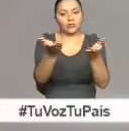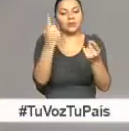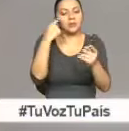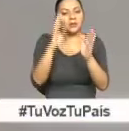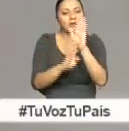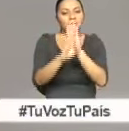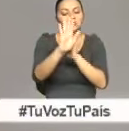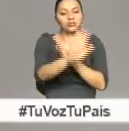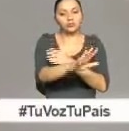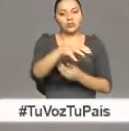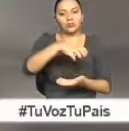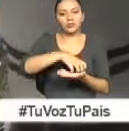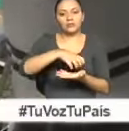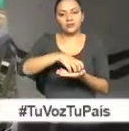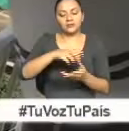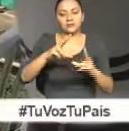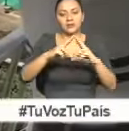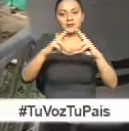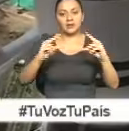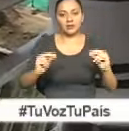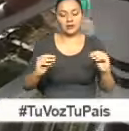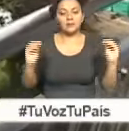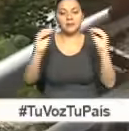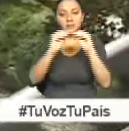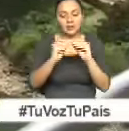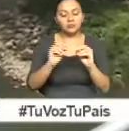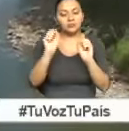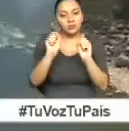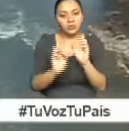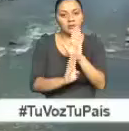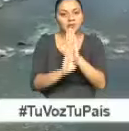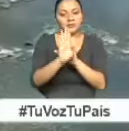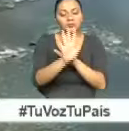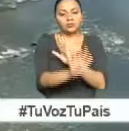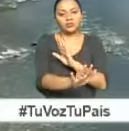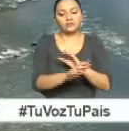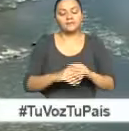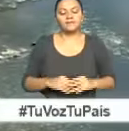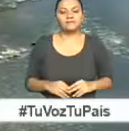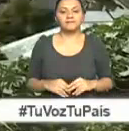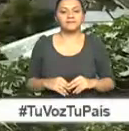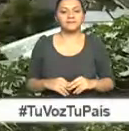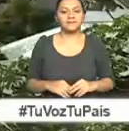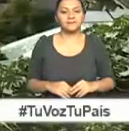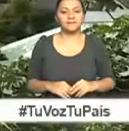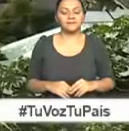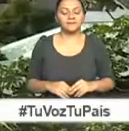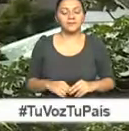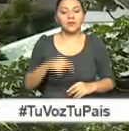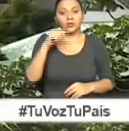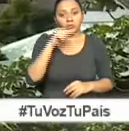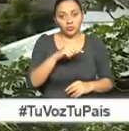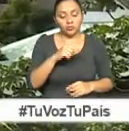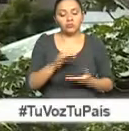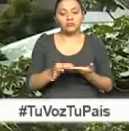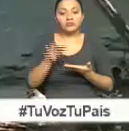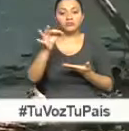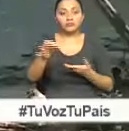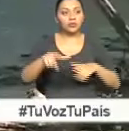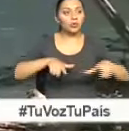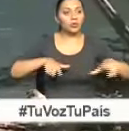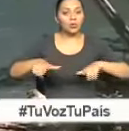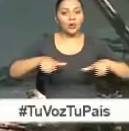ha construido en esta ciudad y permiten el desarrollo de esta capital amazónica. Debido a su ubicación